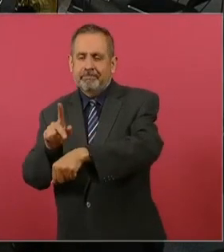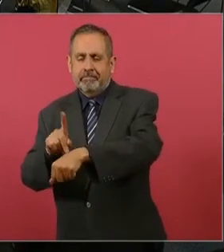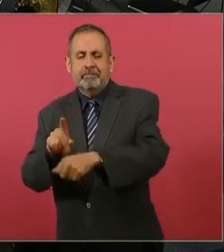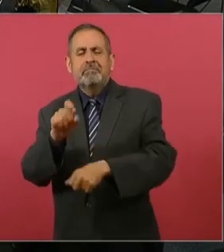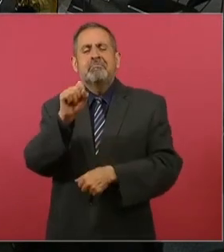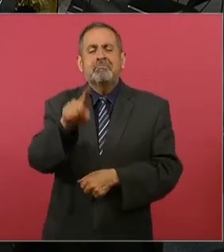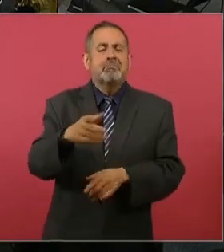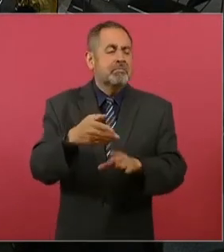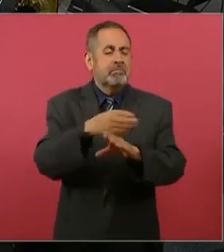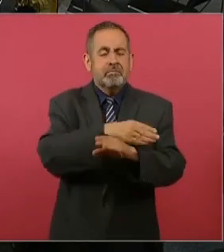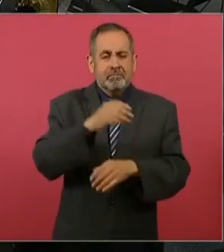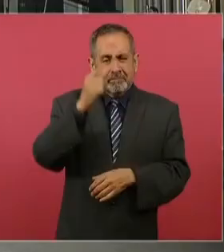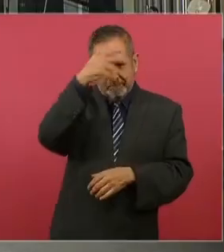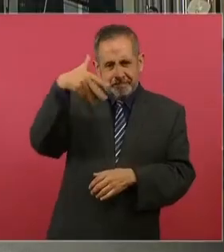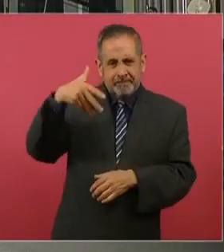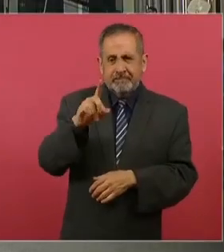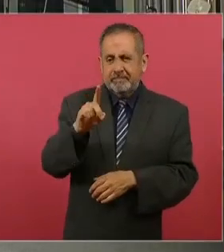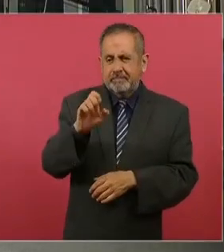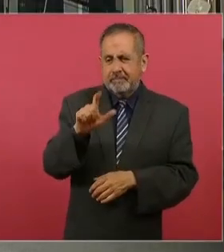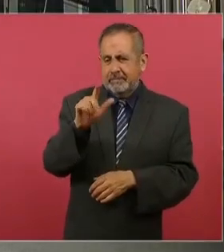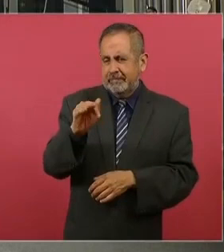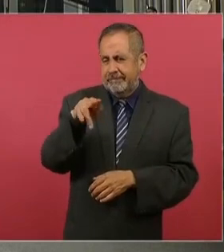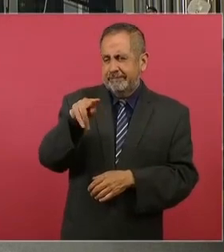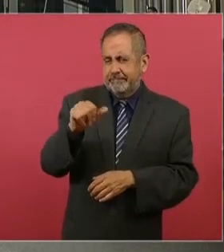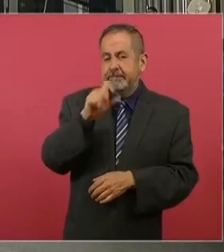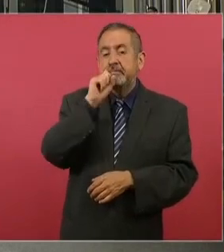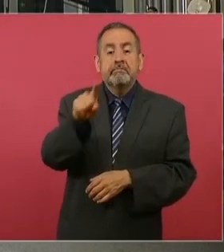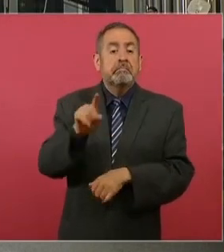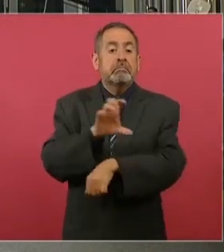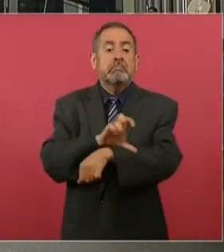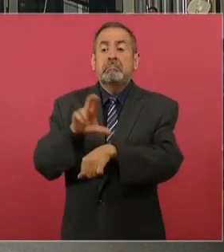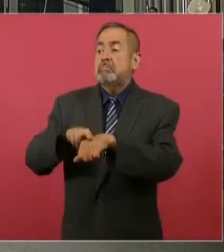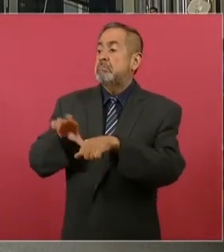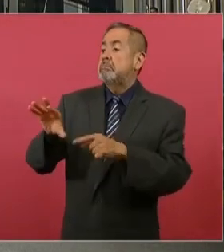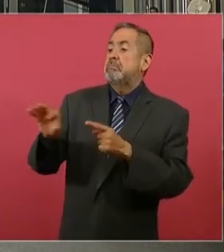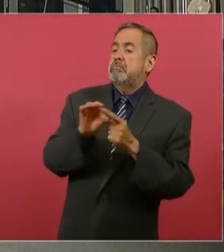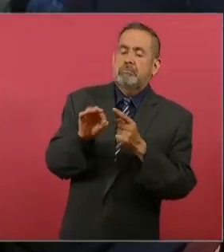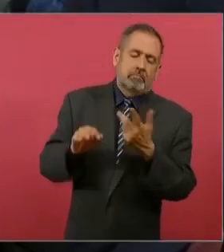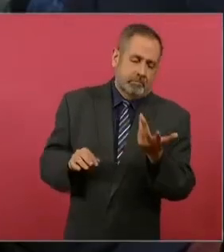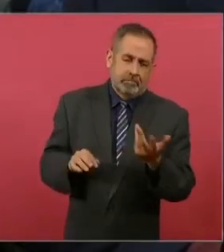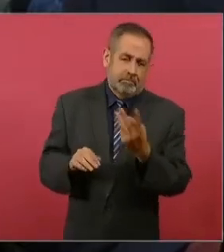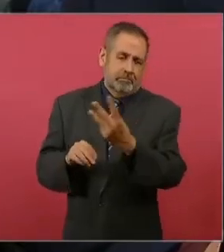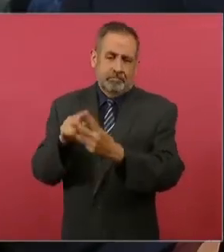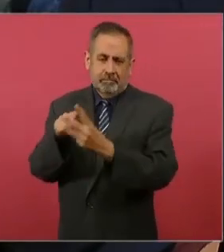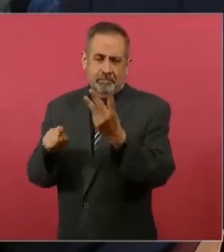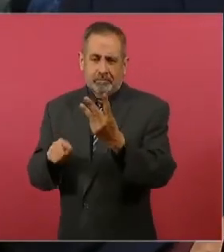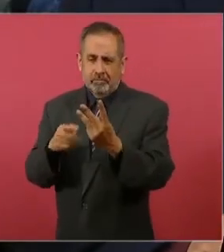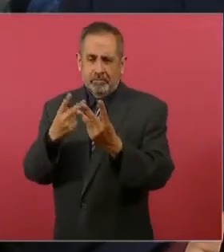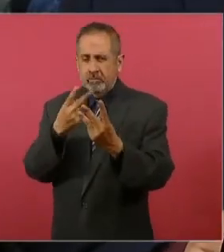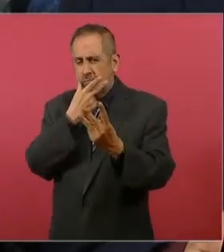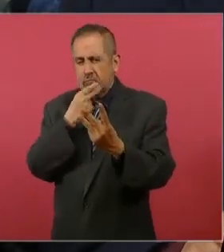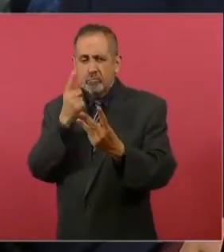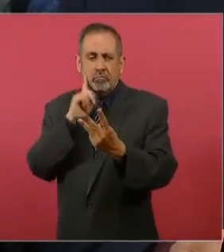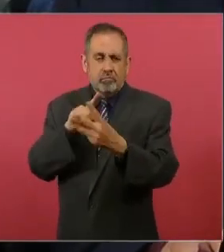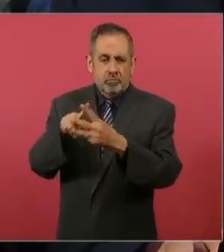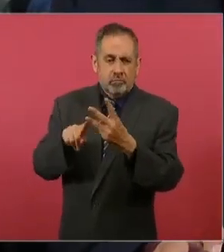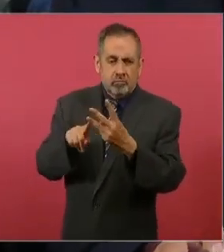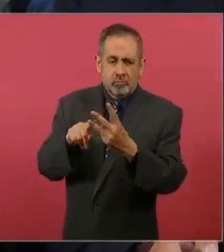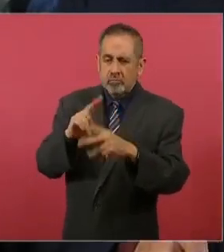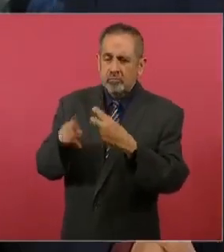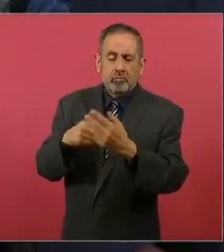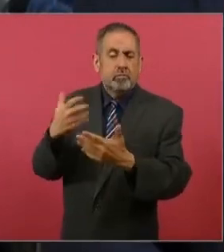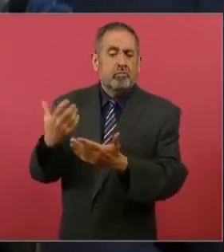Delfina, que también se eligió allá un coordinador, coordinadora, sabemos que hubo 3, 2 hombres y una mujer, y finalmente,